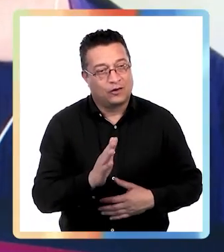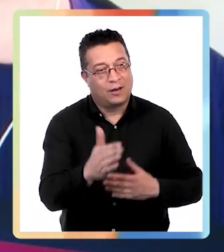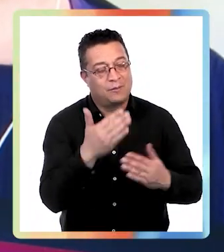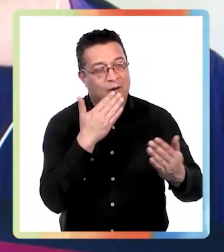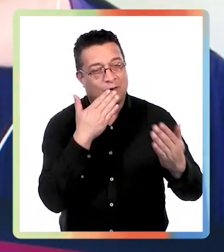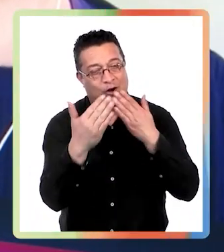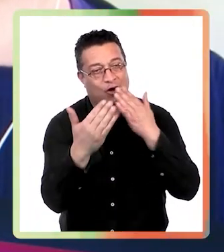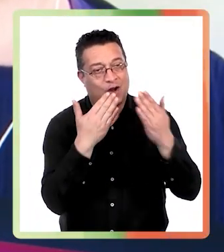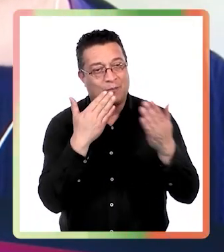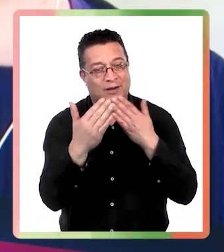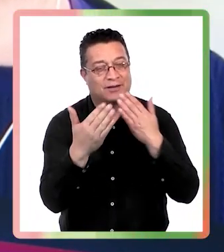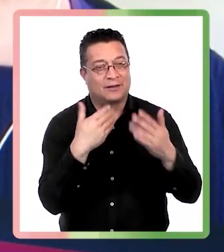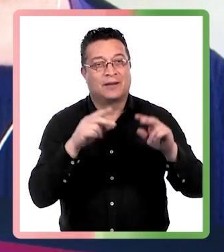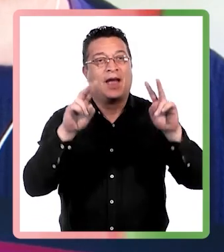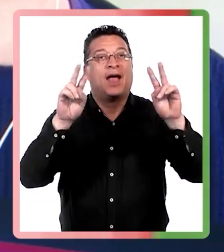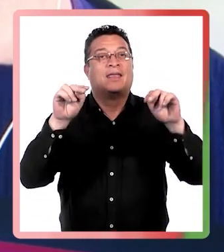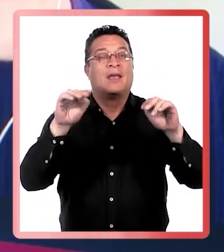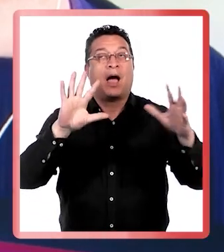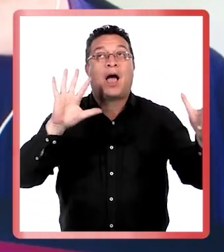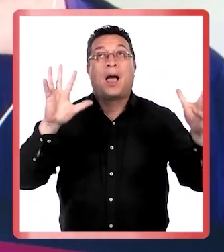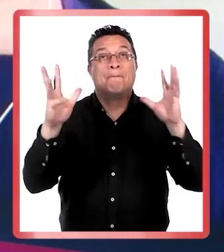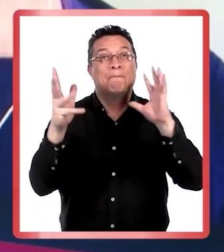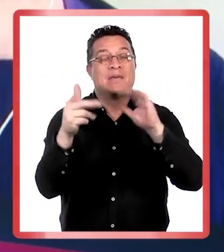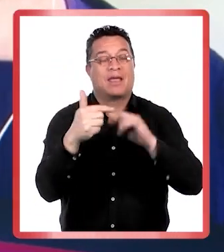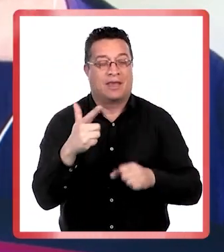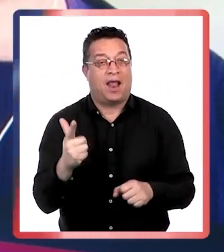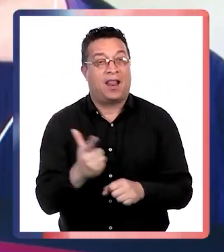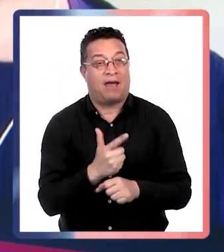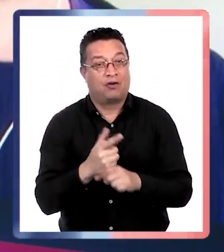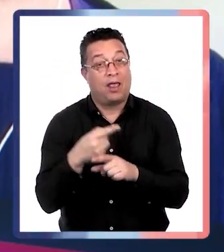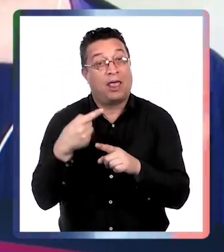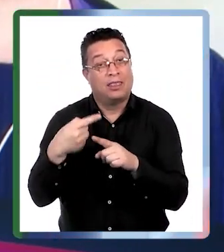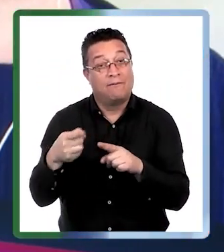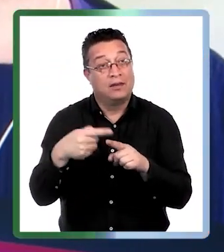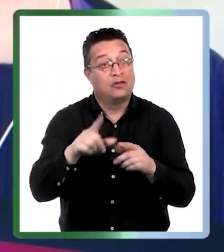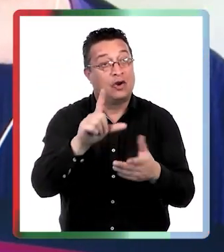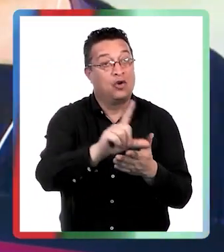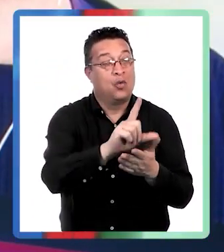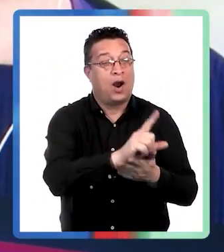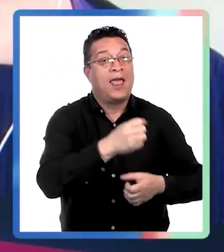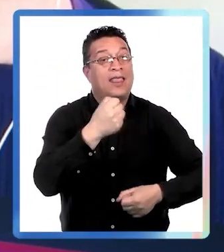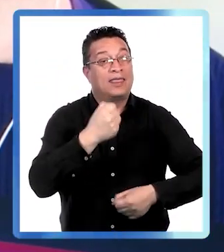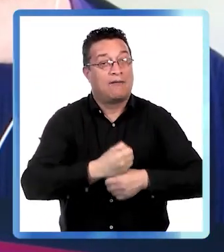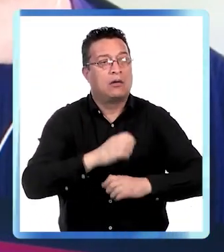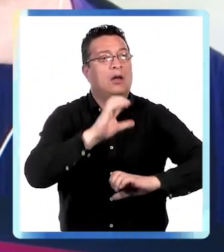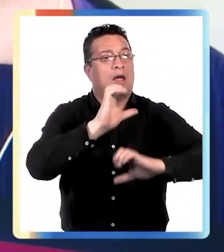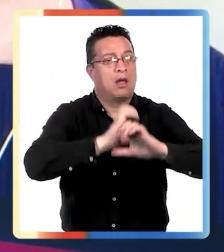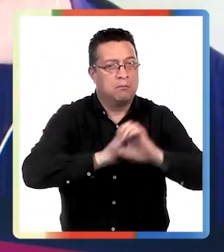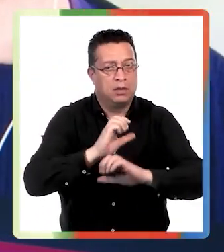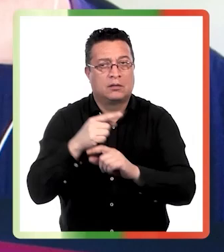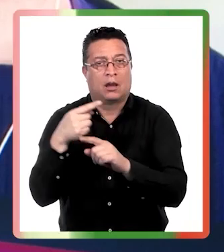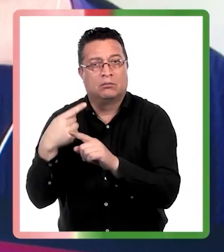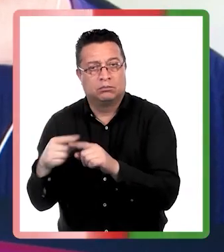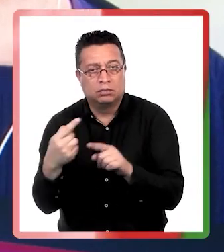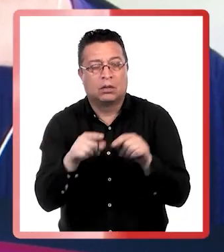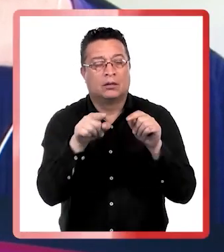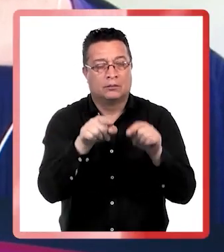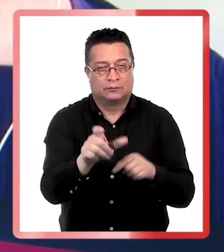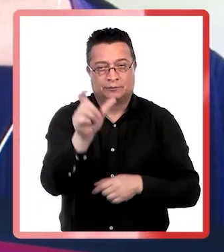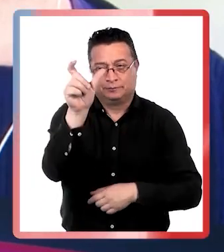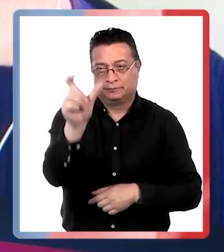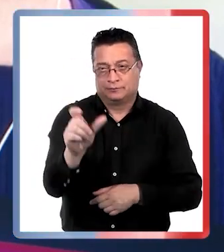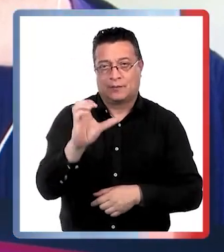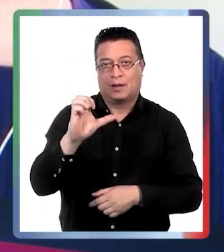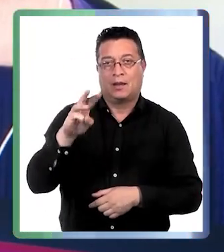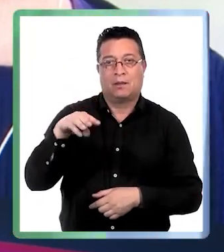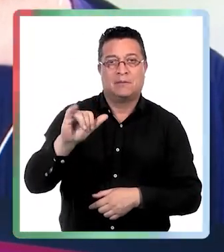Bueno, continuamos conversando de los ambientes laborales en los distintos ambientes de trabajo, las distintas empresas.